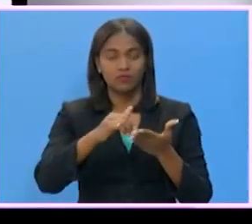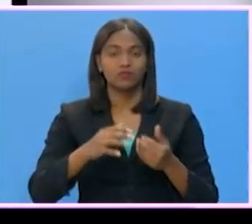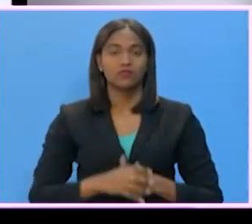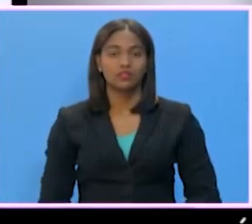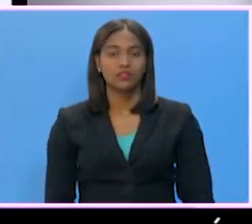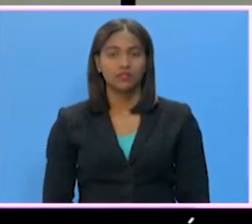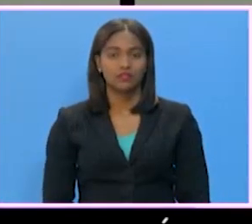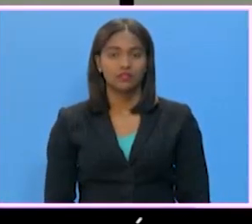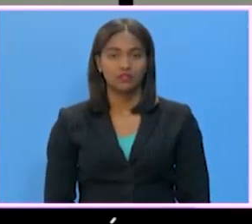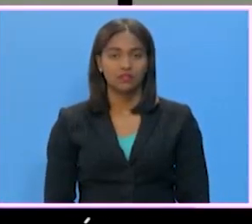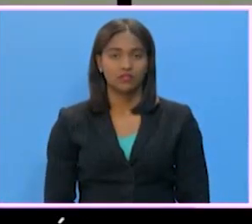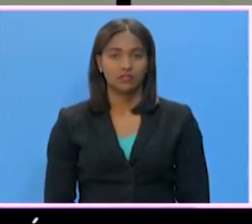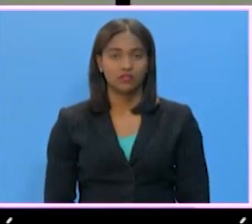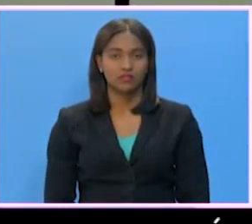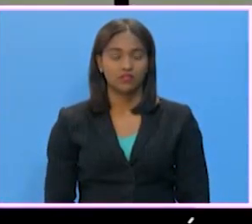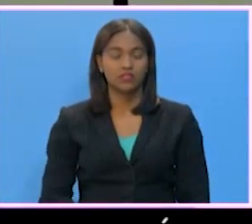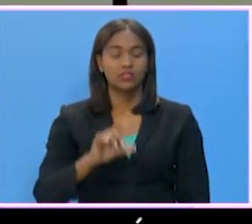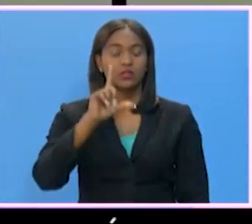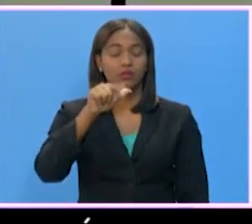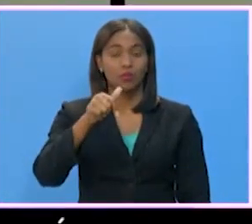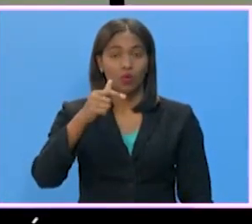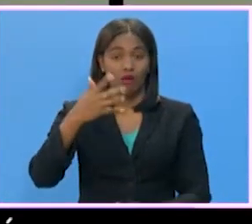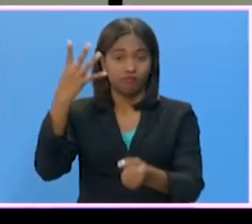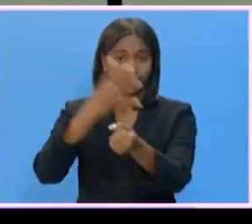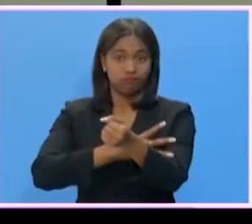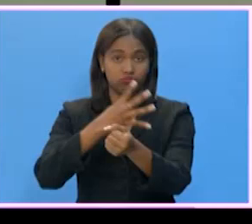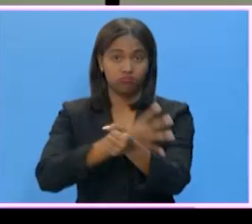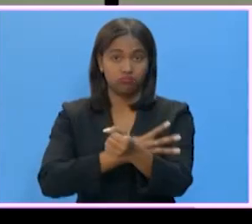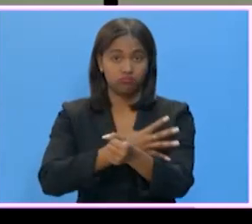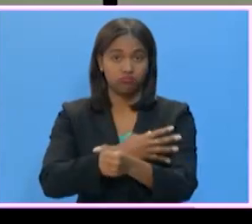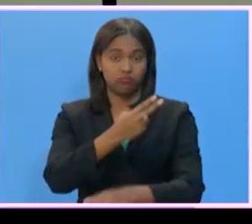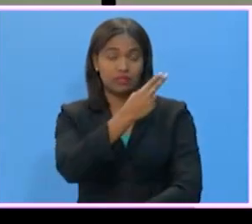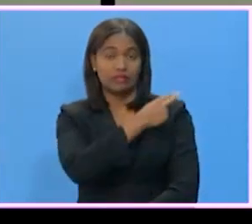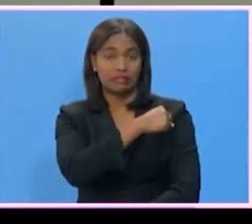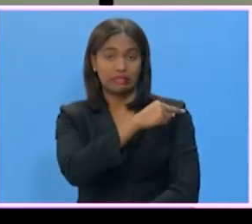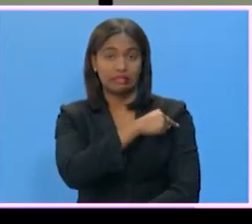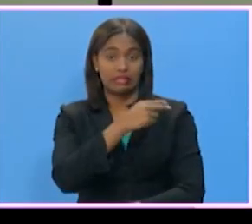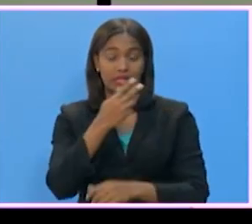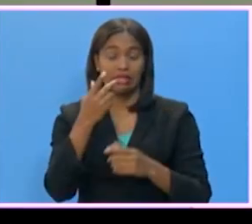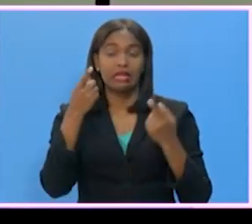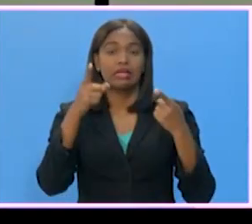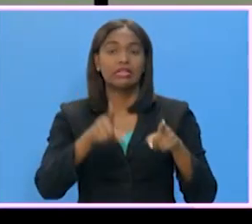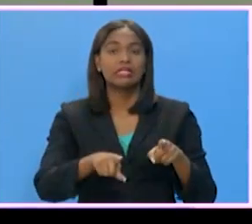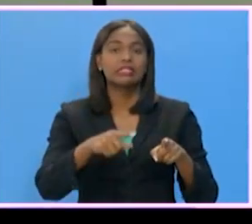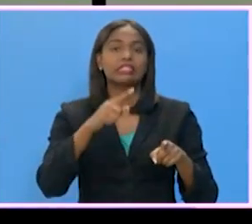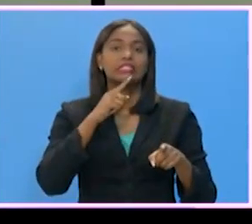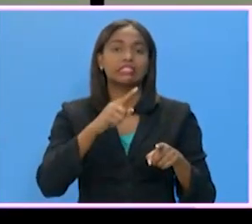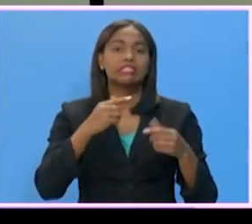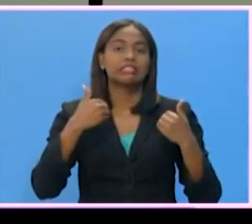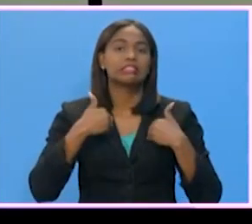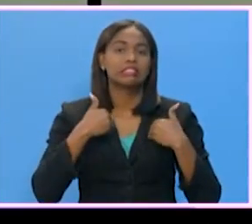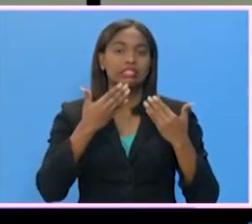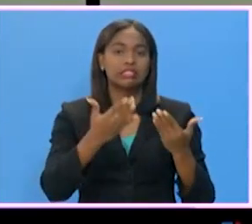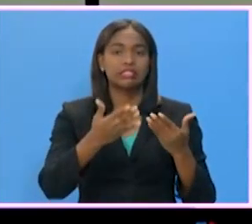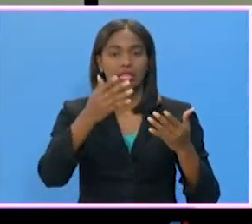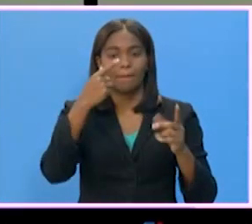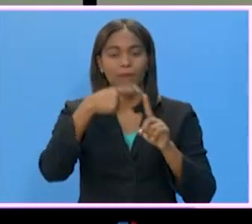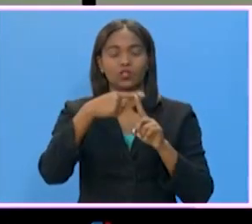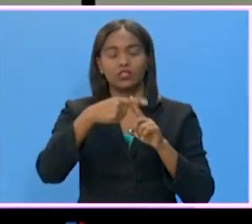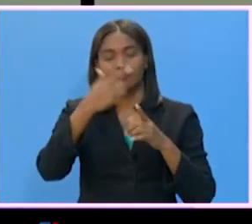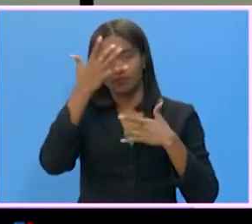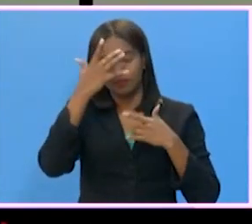arterial elevada. Días después de su ingreso a la unidad de terapia intensiva, se estableció que estaba positivo para el